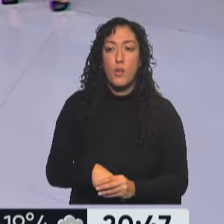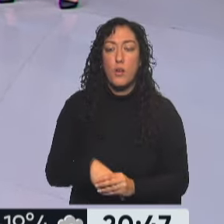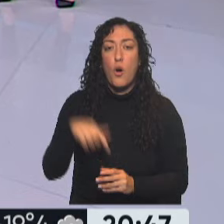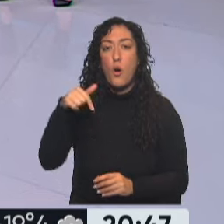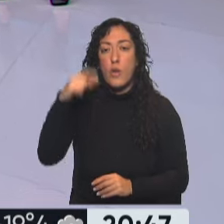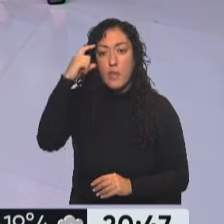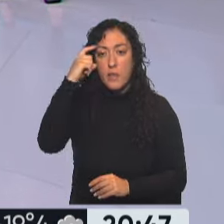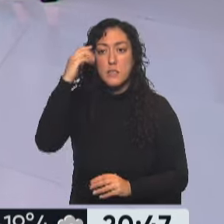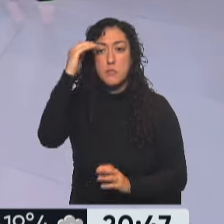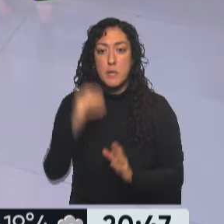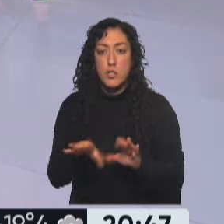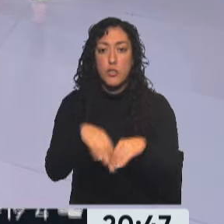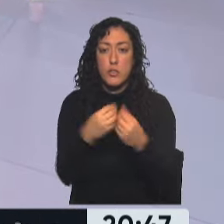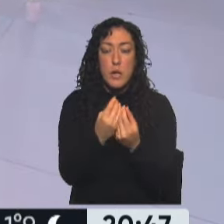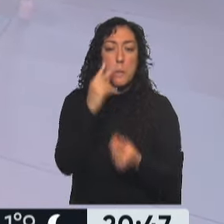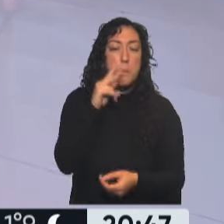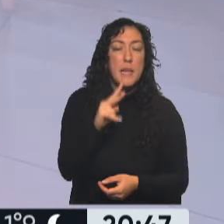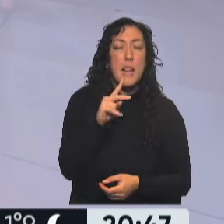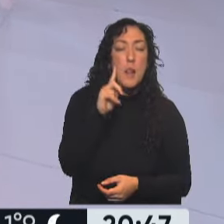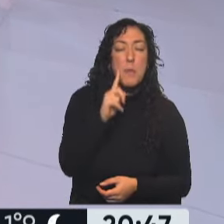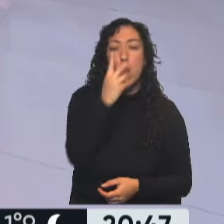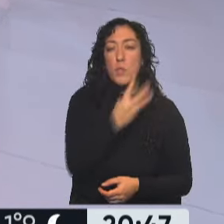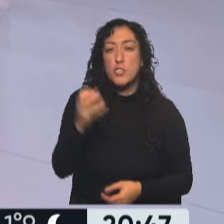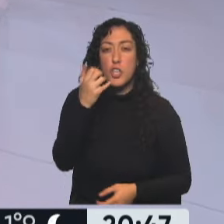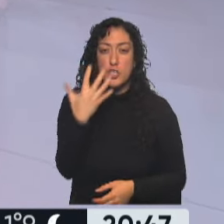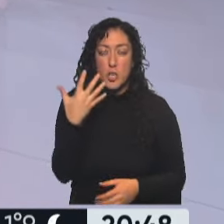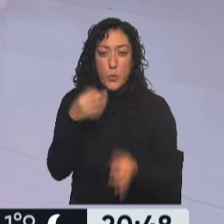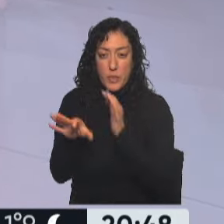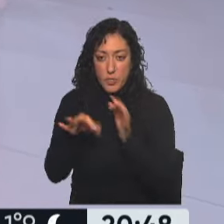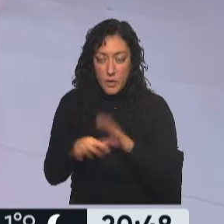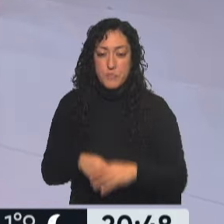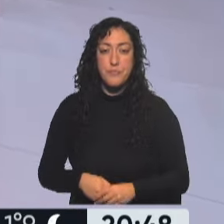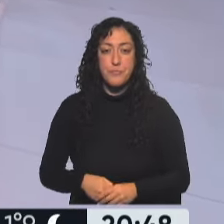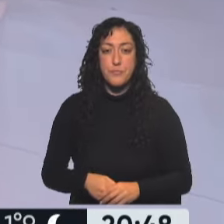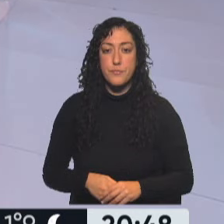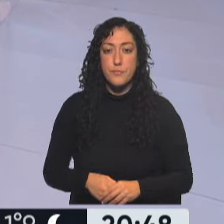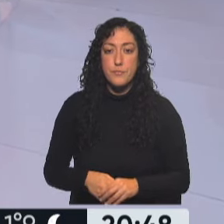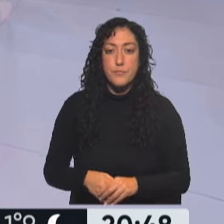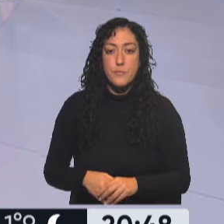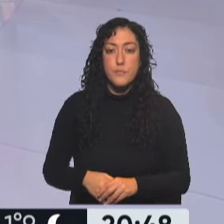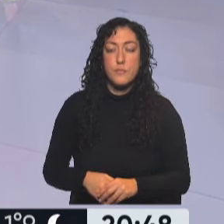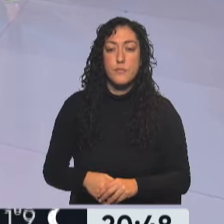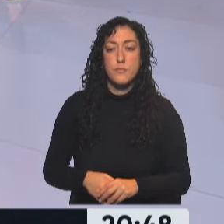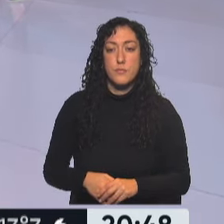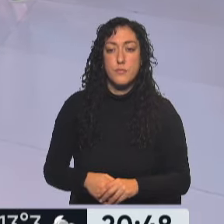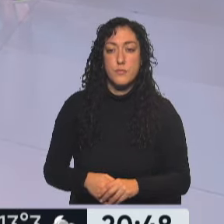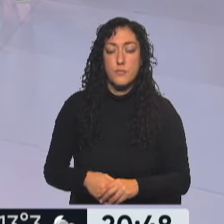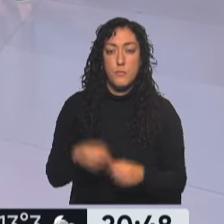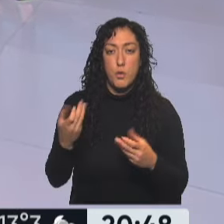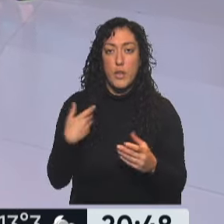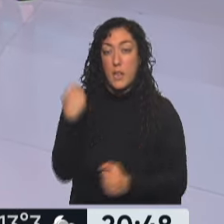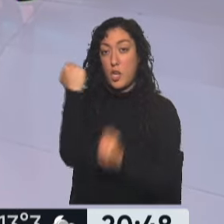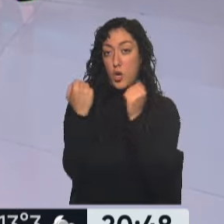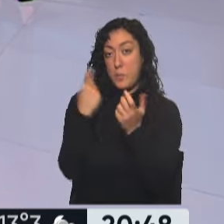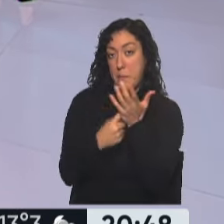10 y así cerró en 1.405 pesos para la venta, lo que forma parte de una reacción tras las medidas económicas